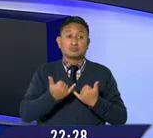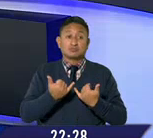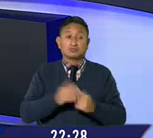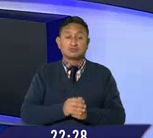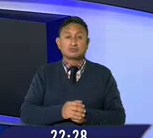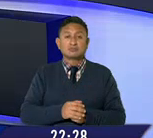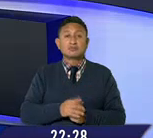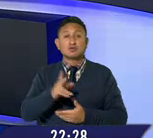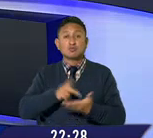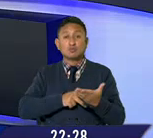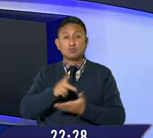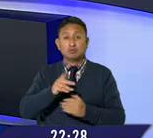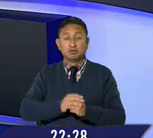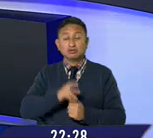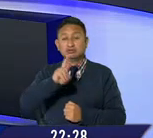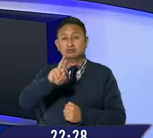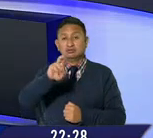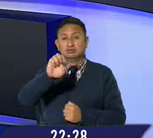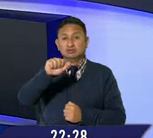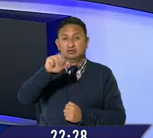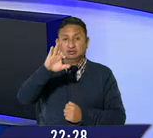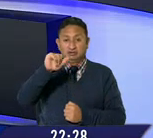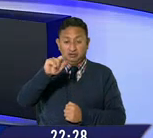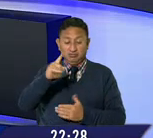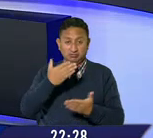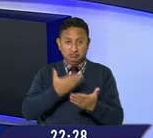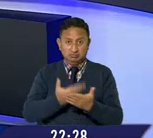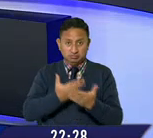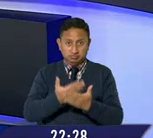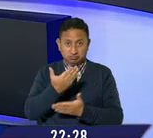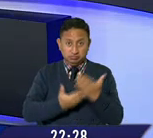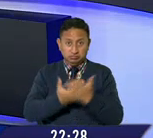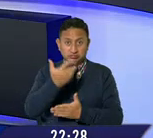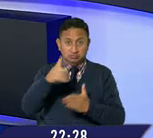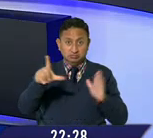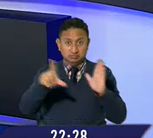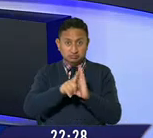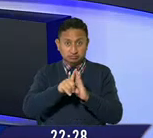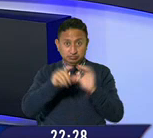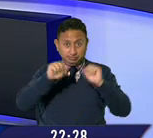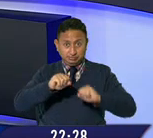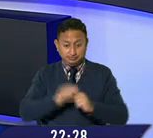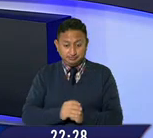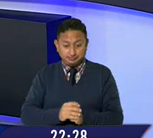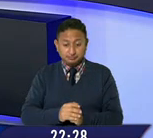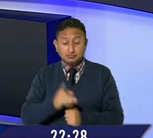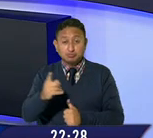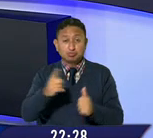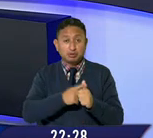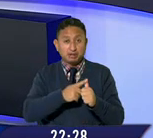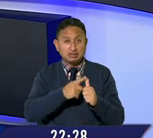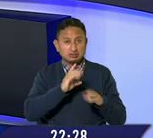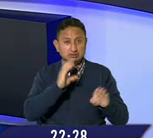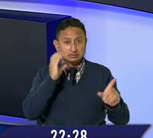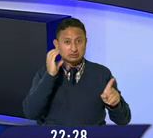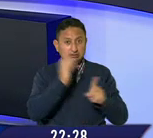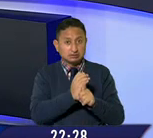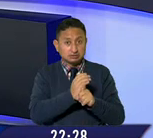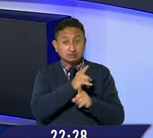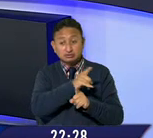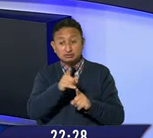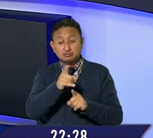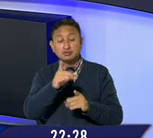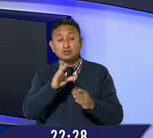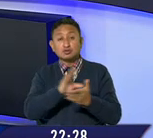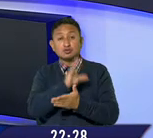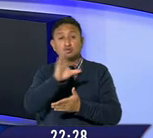declaración del impuesto a la renta, como se propone en la ley tributaria del Ejecutivo, recibe la primera crítica desde el Colegio de Economistas